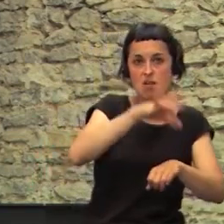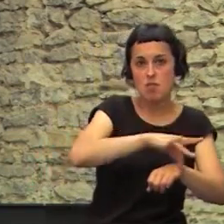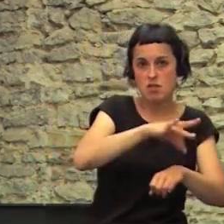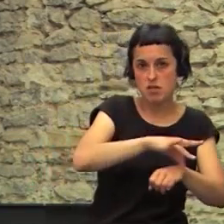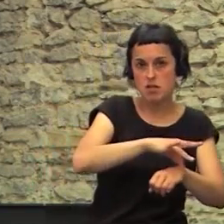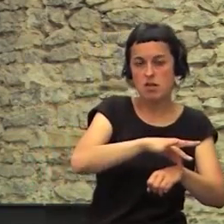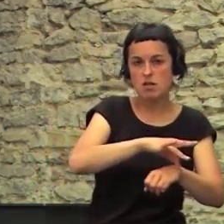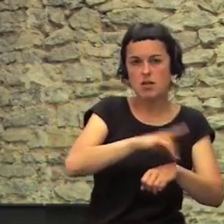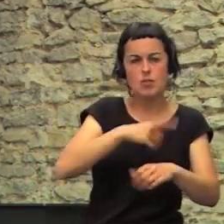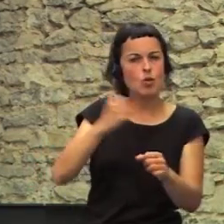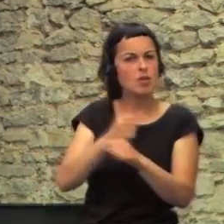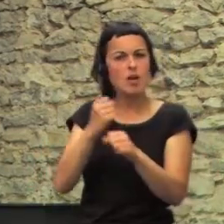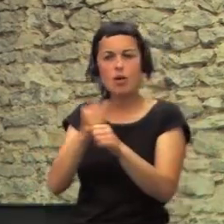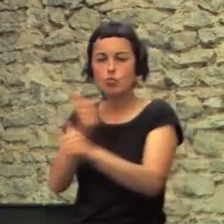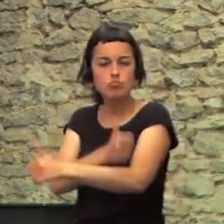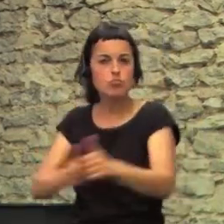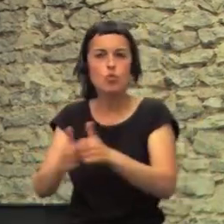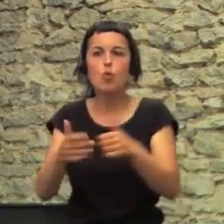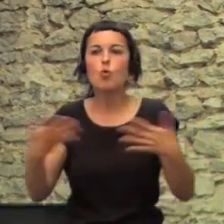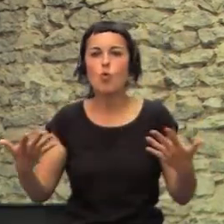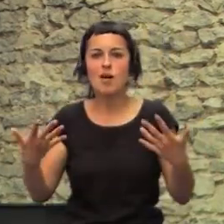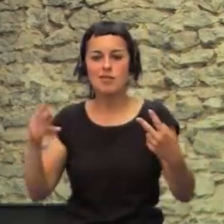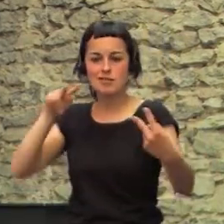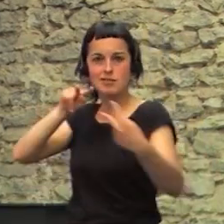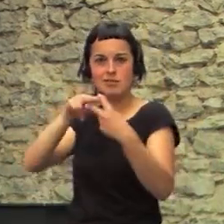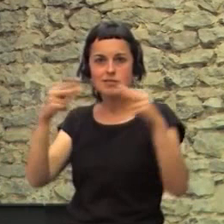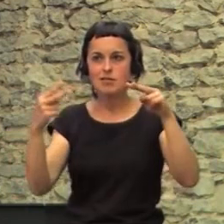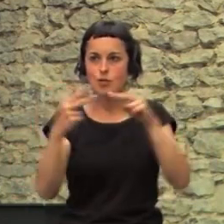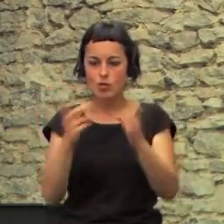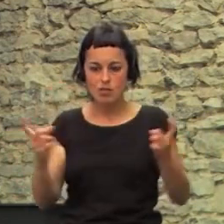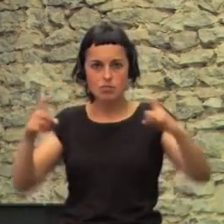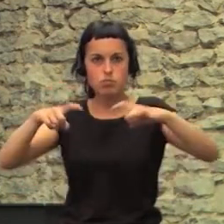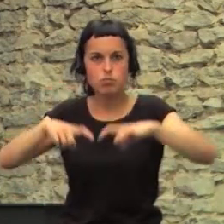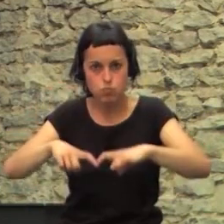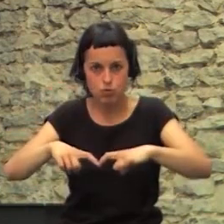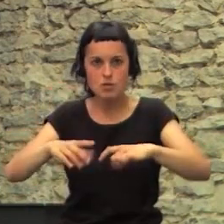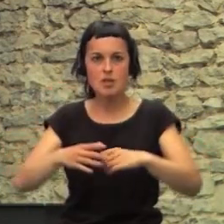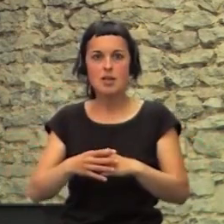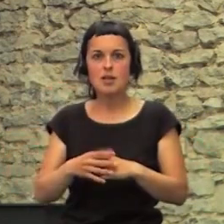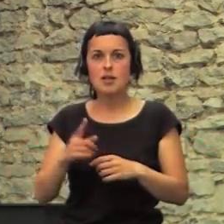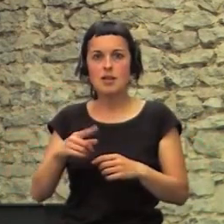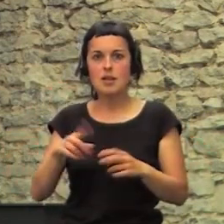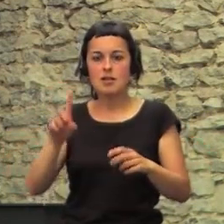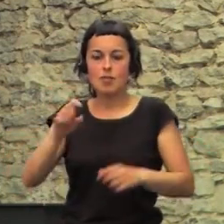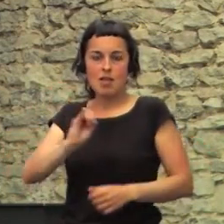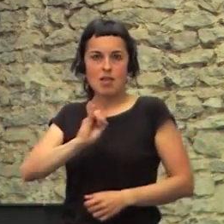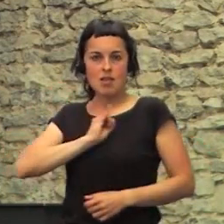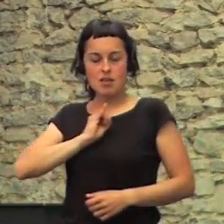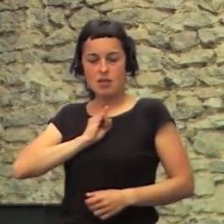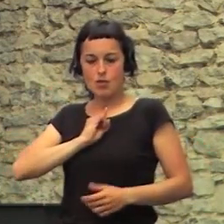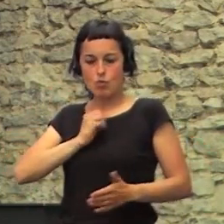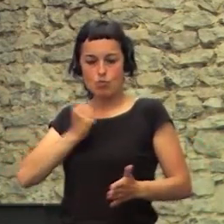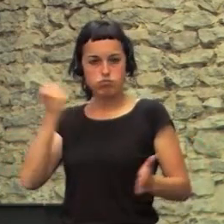digamos que el trabajo prioritario es el encuentro de ese estigma pesado, de ese deterioro de la identidad, de ese